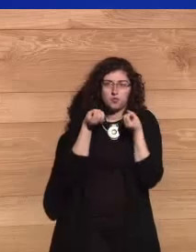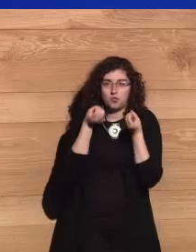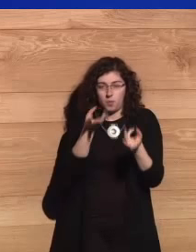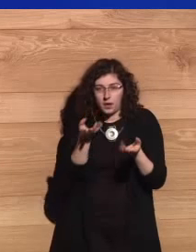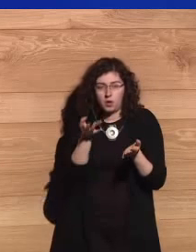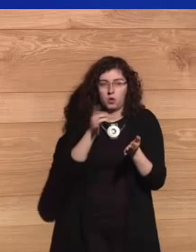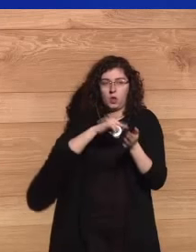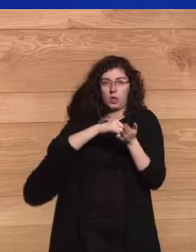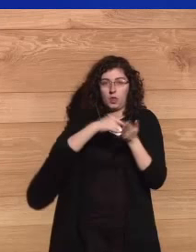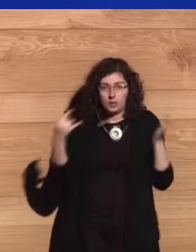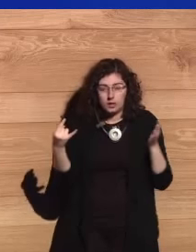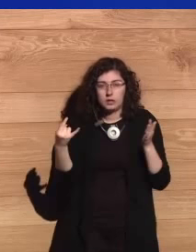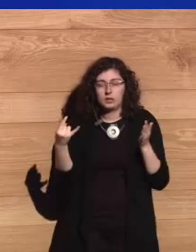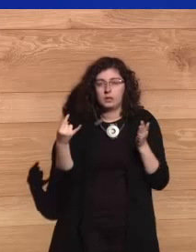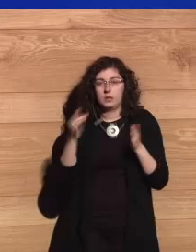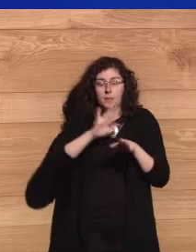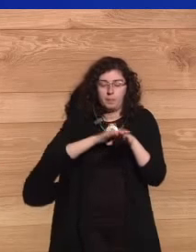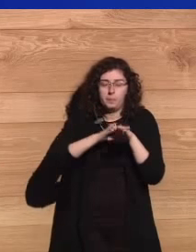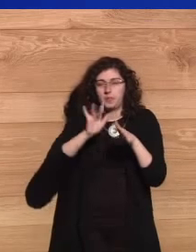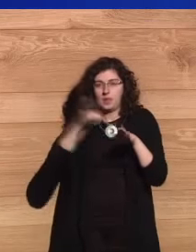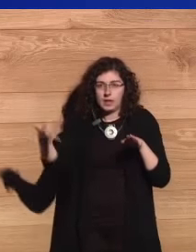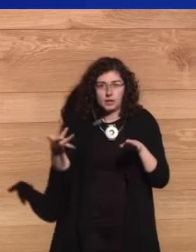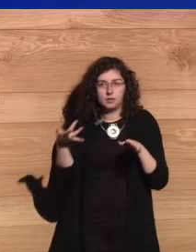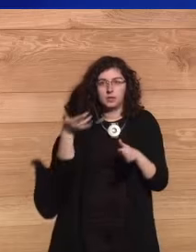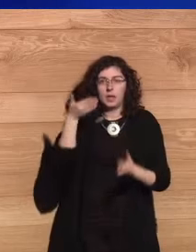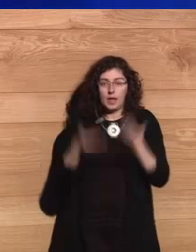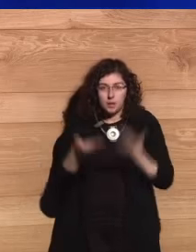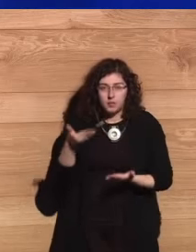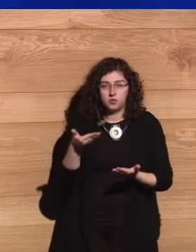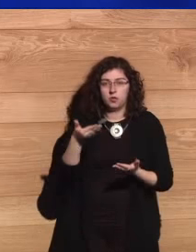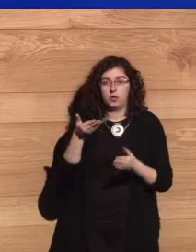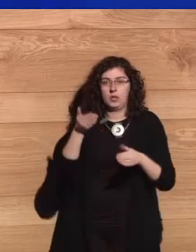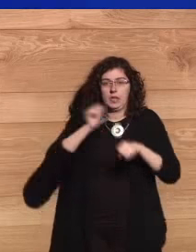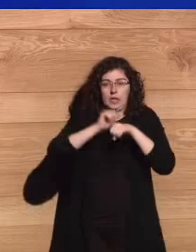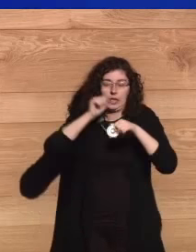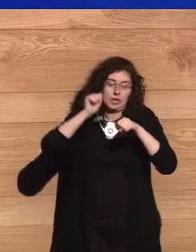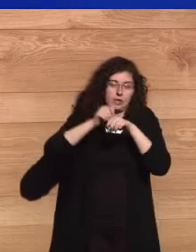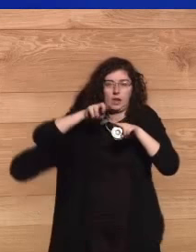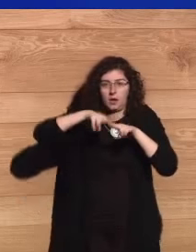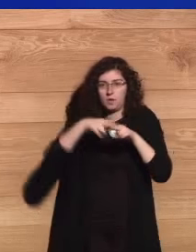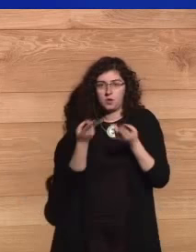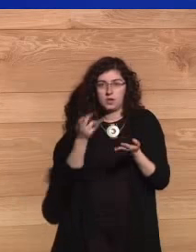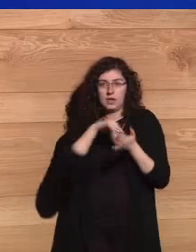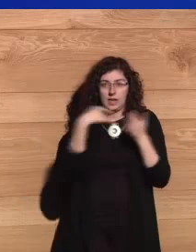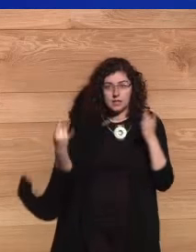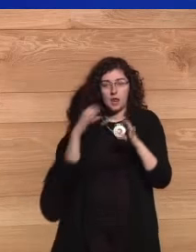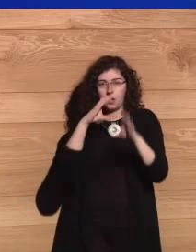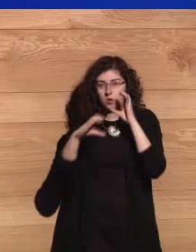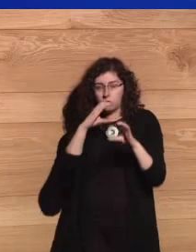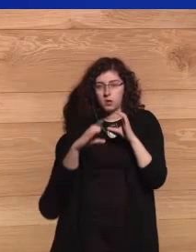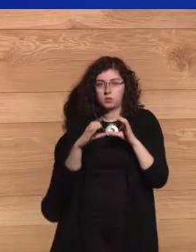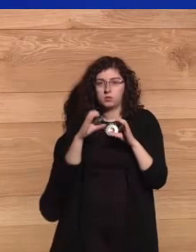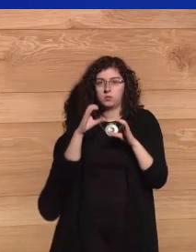lo digital, está el peso del carbón que produce la energía, las técnicas de la comunicación, que